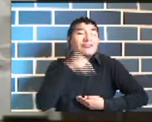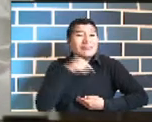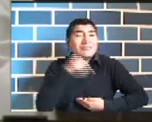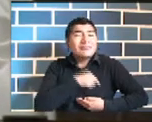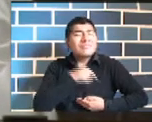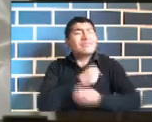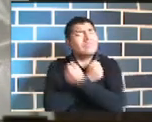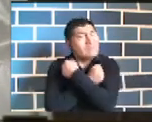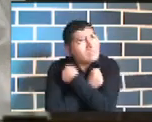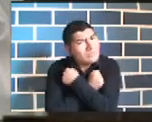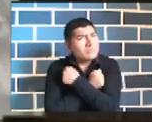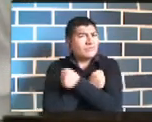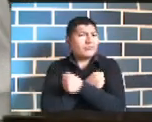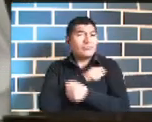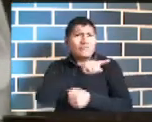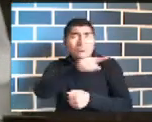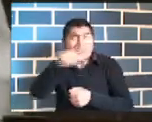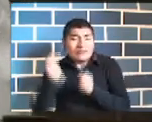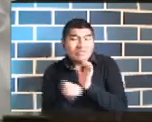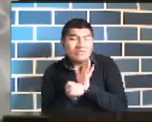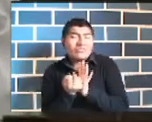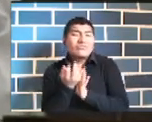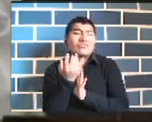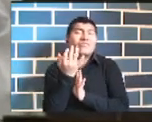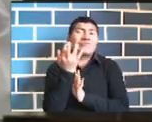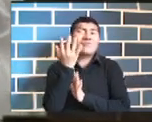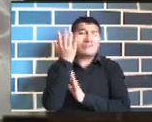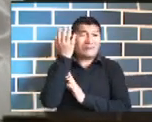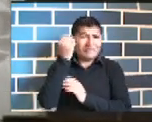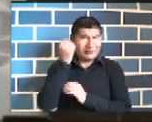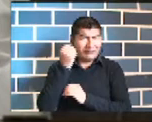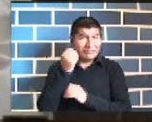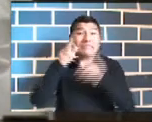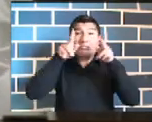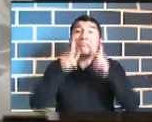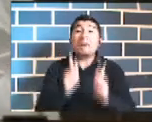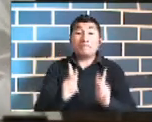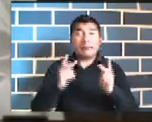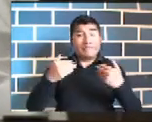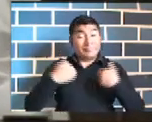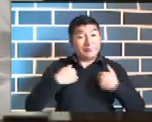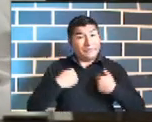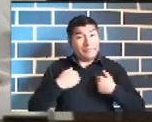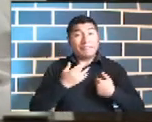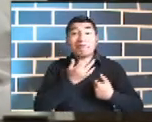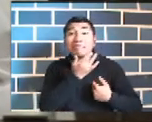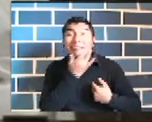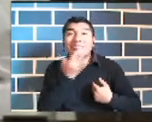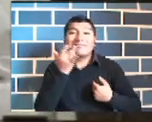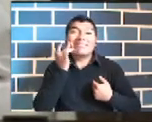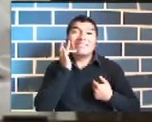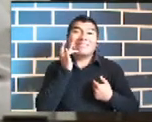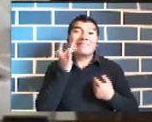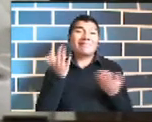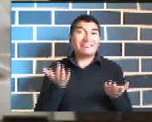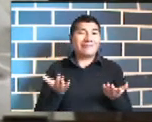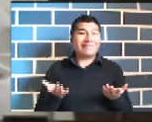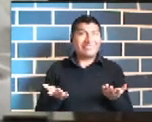ese amor tiene que florecer. Las personas que hemos tenido la suerte